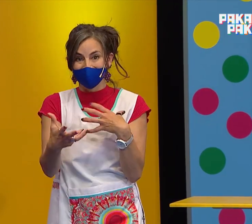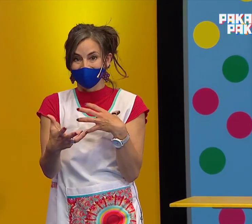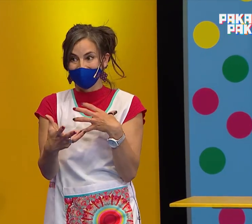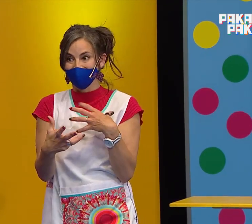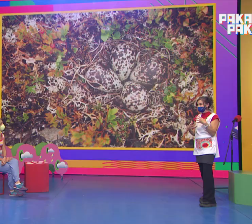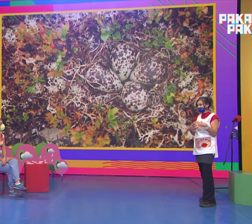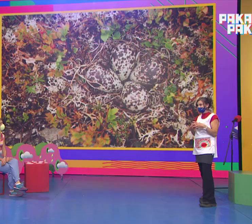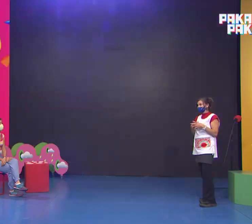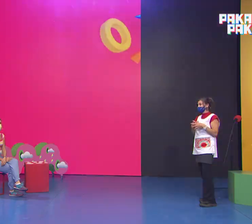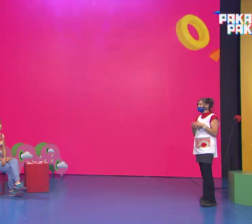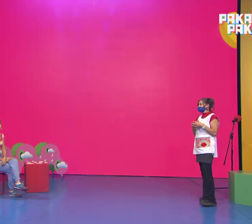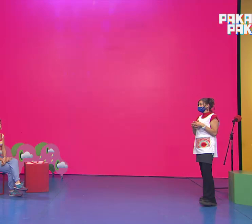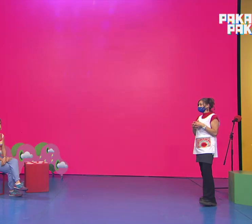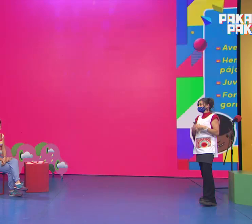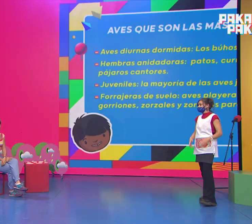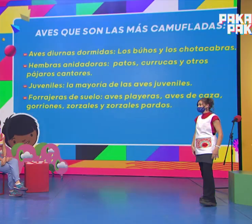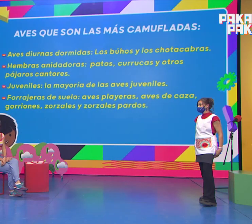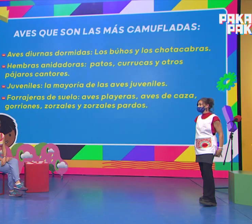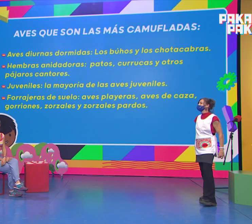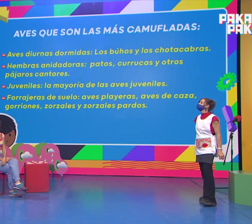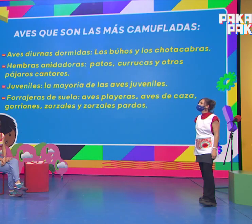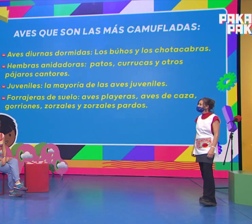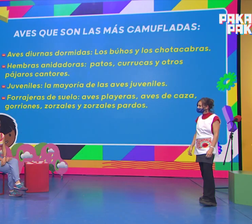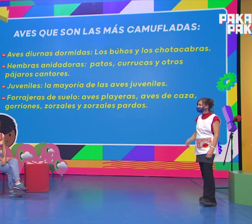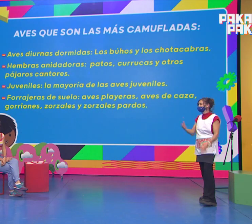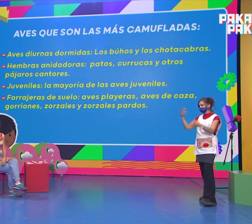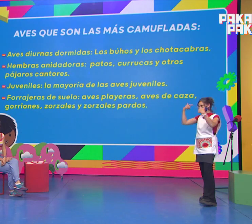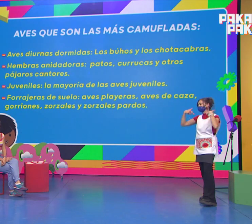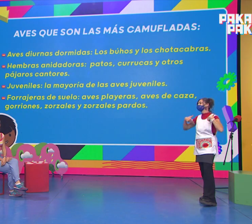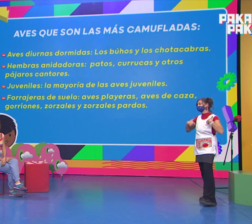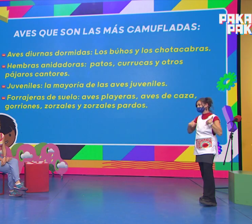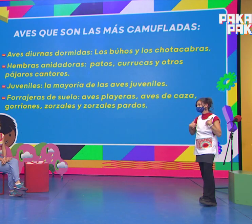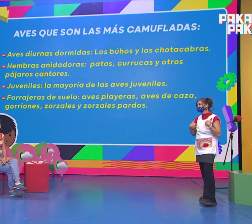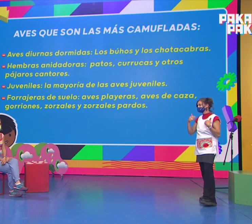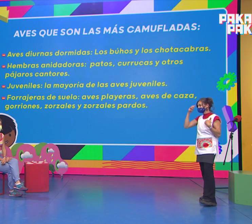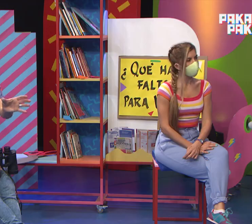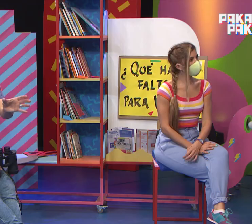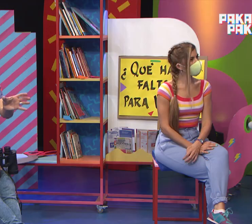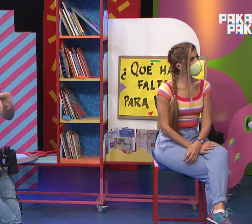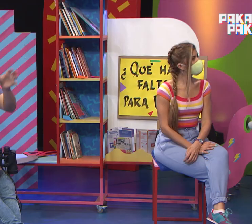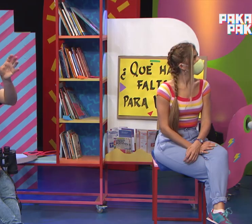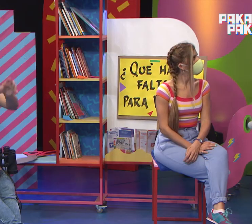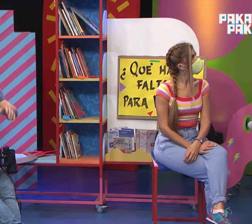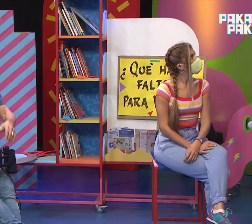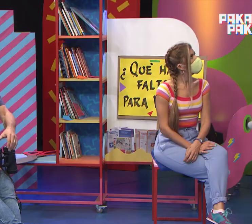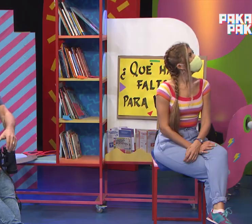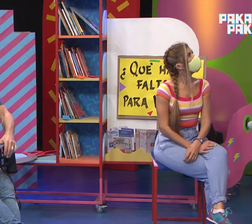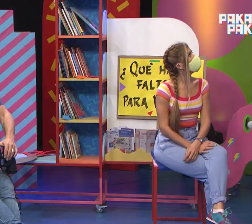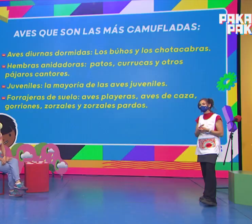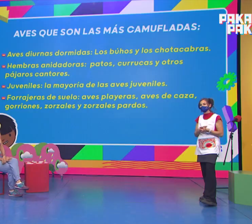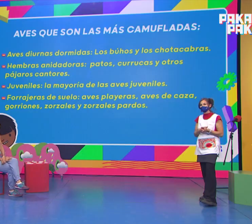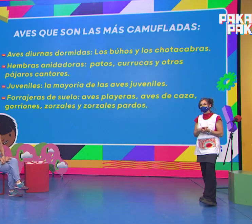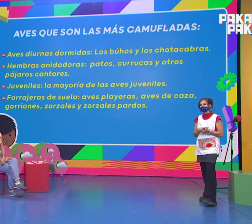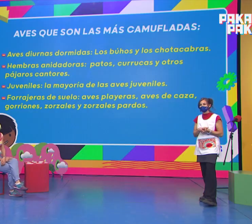la caza, ¿no? Y que después el hombre imita esas cosas, ¿no? Porque el hombre también dice, mira, si las aves pueden camuflarse de esa manera, nosotros también.